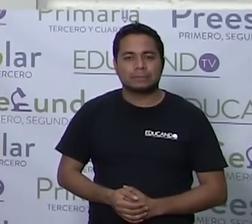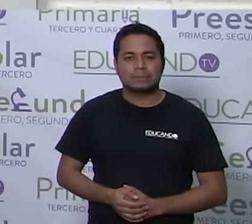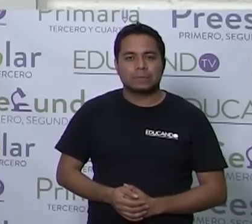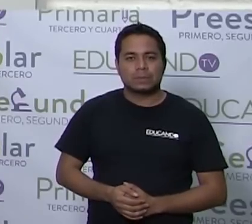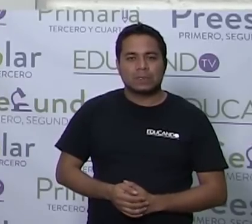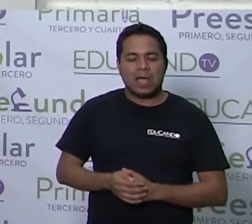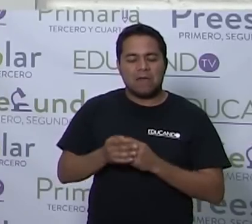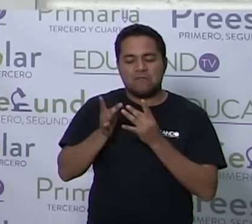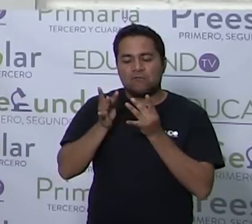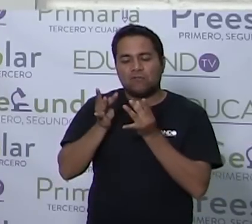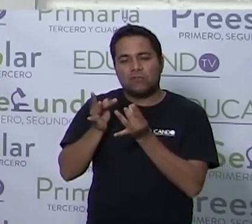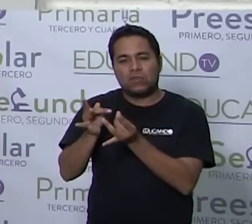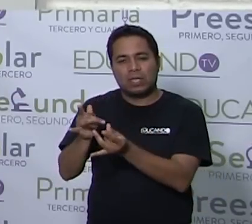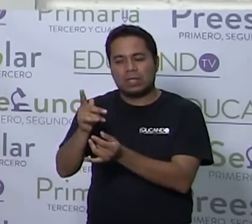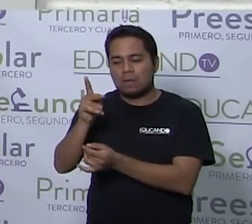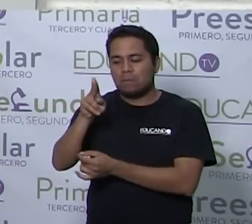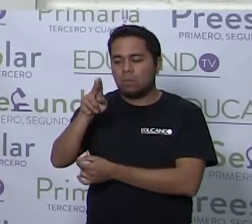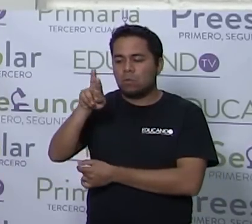pura